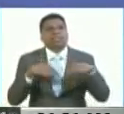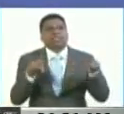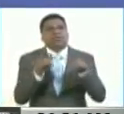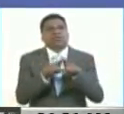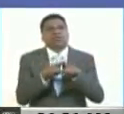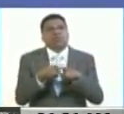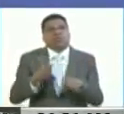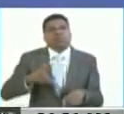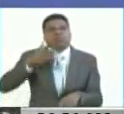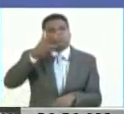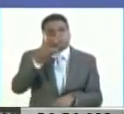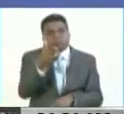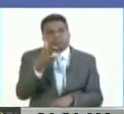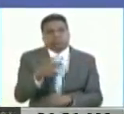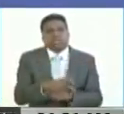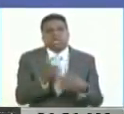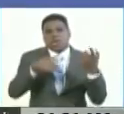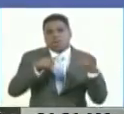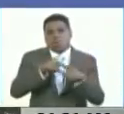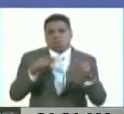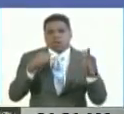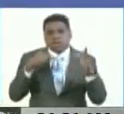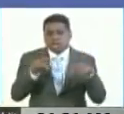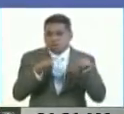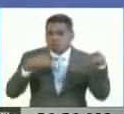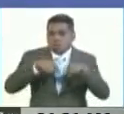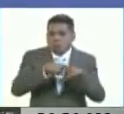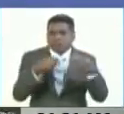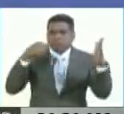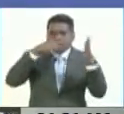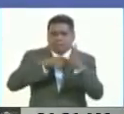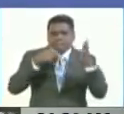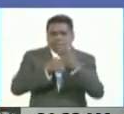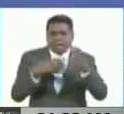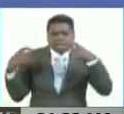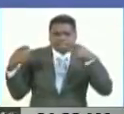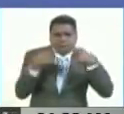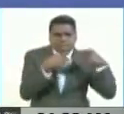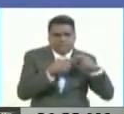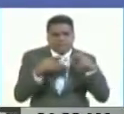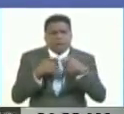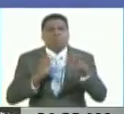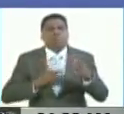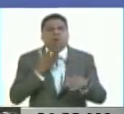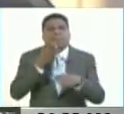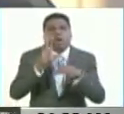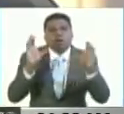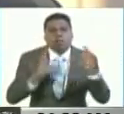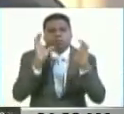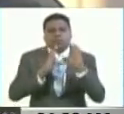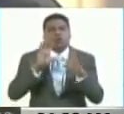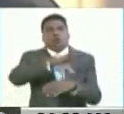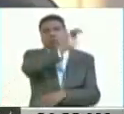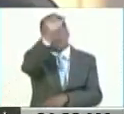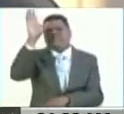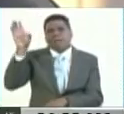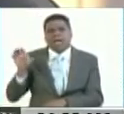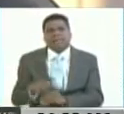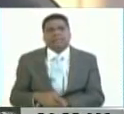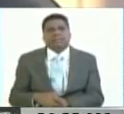como una intervención extranjera no convencional, porque desde otro país puedes entrar a nuestros computadores y hacer desastres. Venezuela necesita una independencia